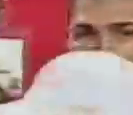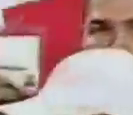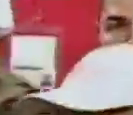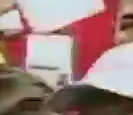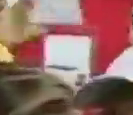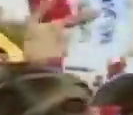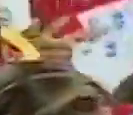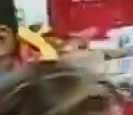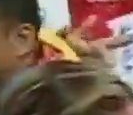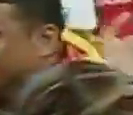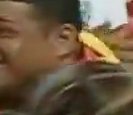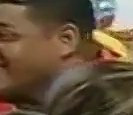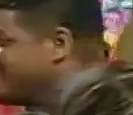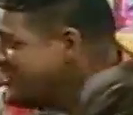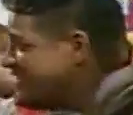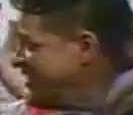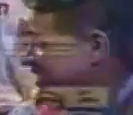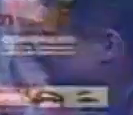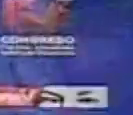Y los líderes de los CLP,